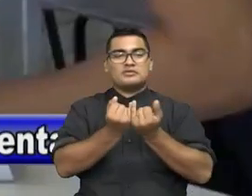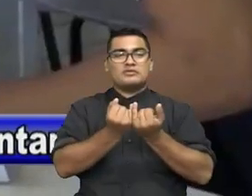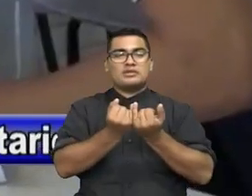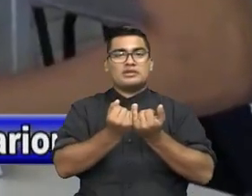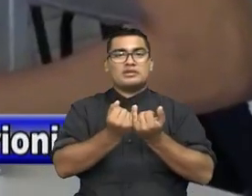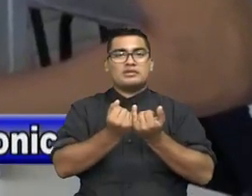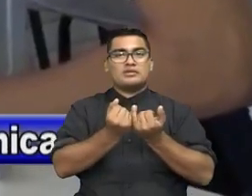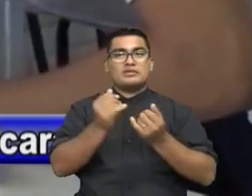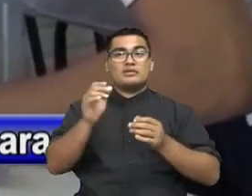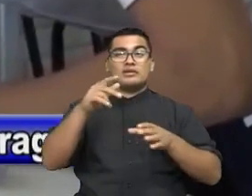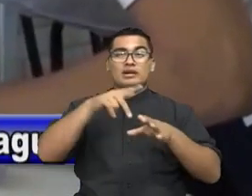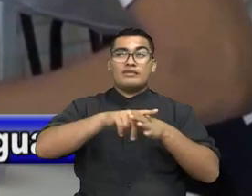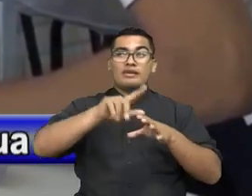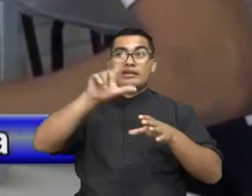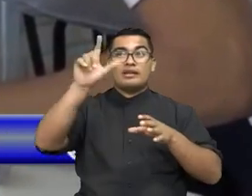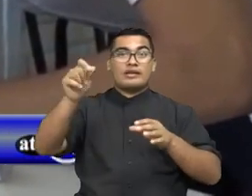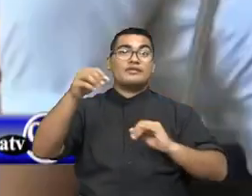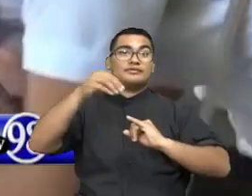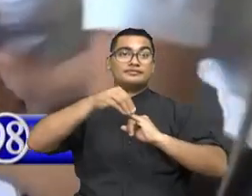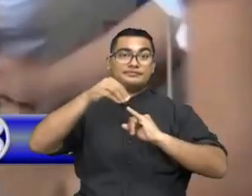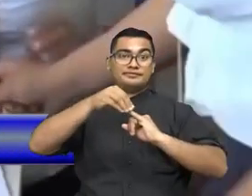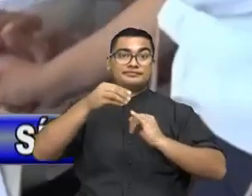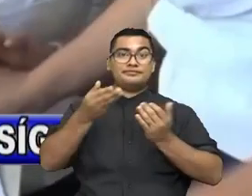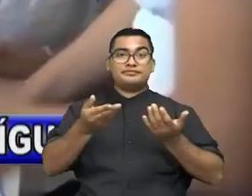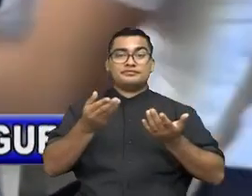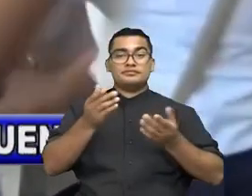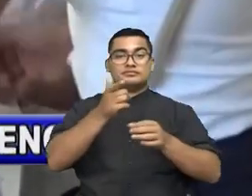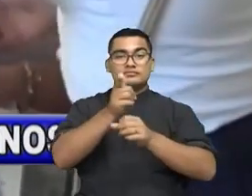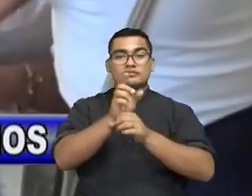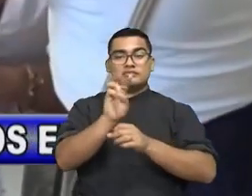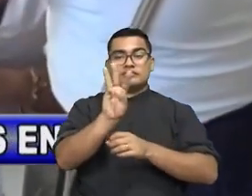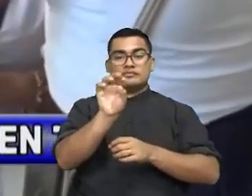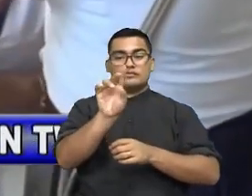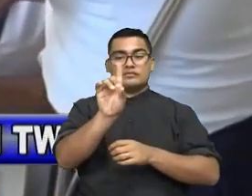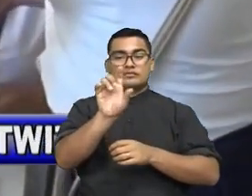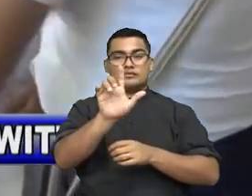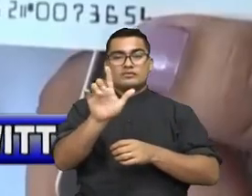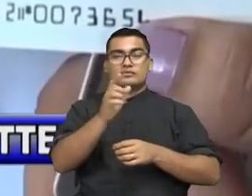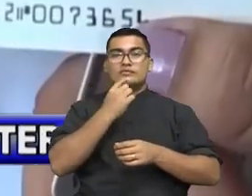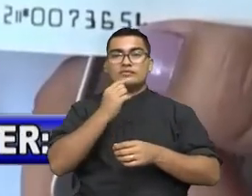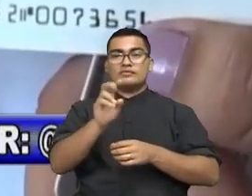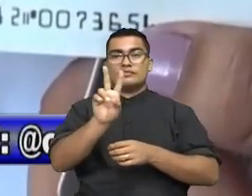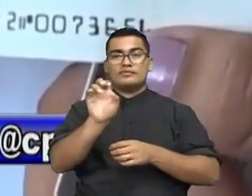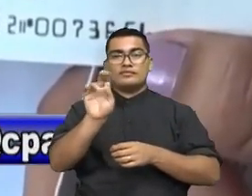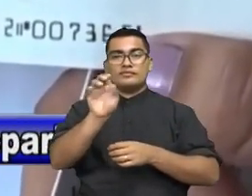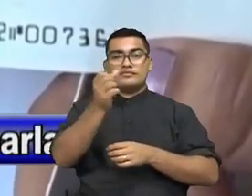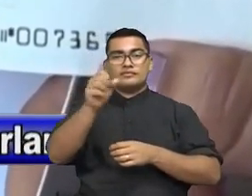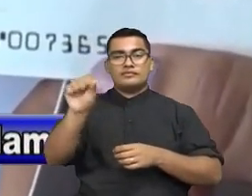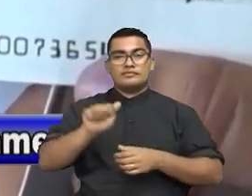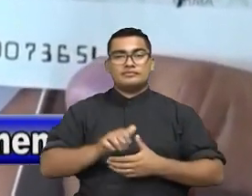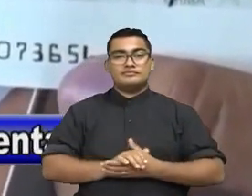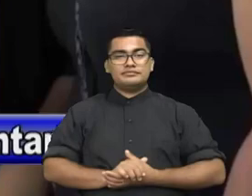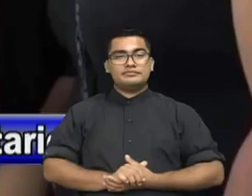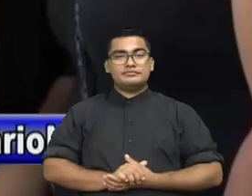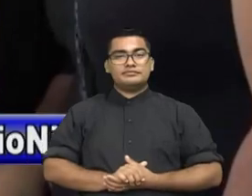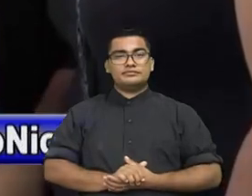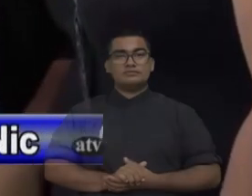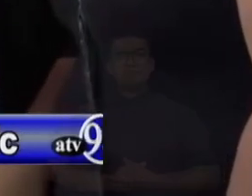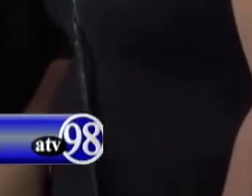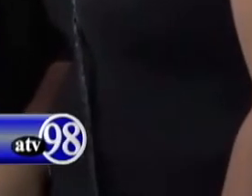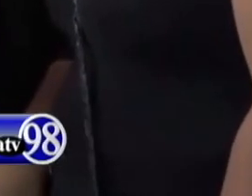del bachillerato del técnico del INATEC. Con cámara de Wendell Noguera, para el Canal Parlamentario les informó Vanessa Paz.